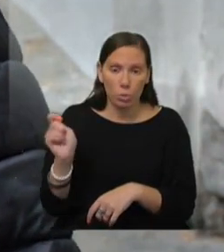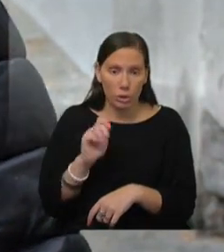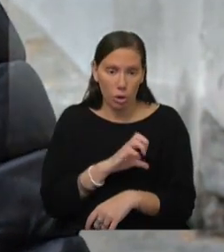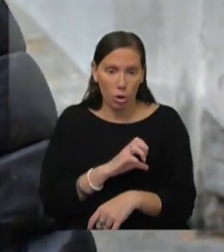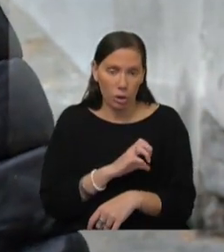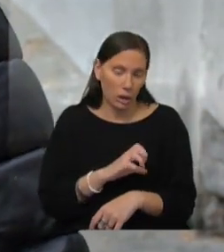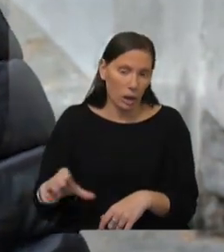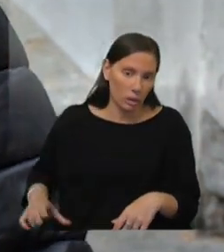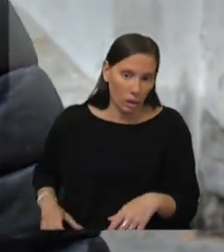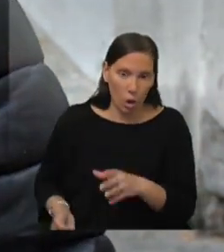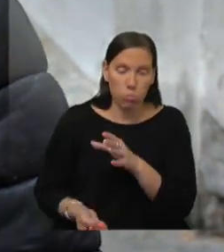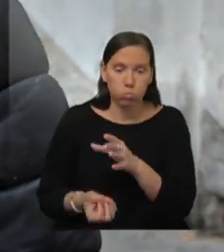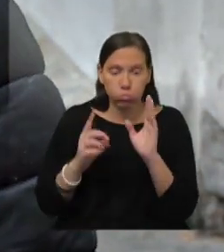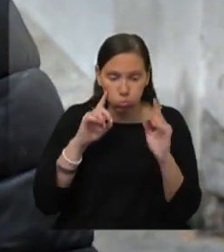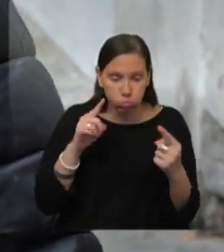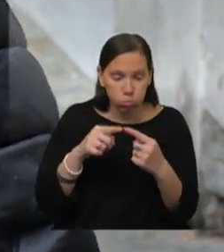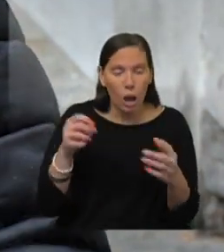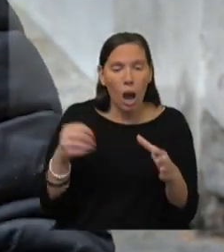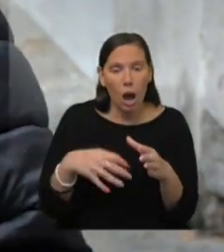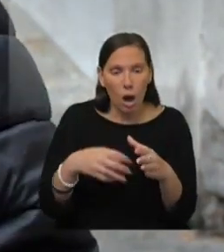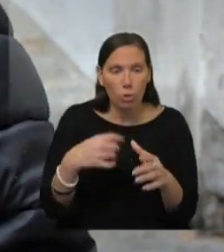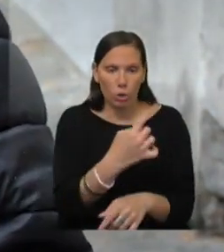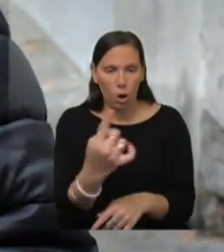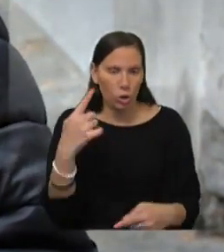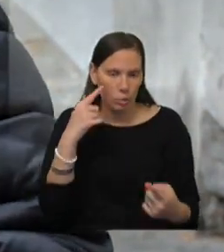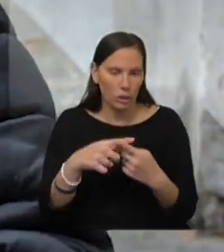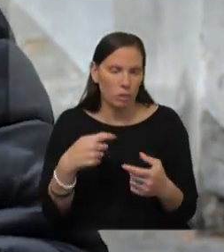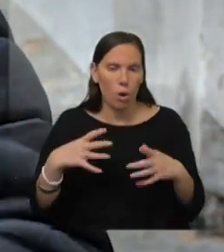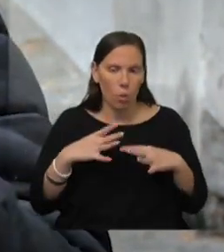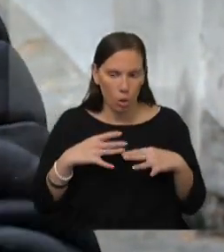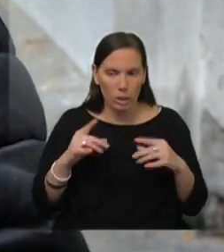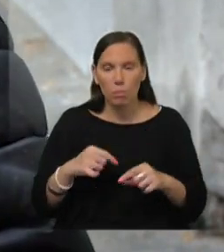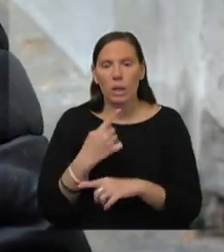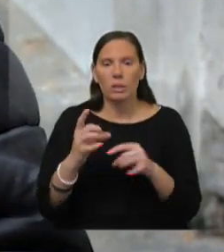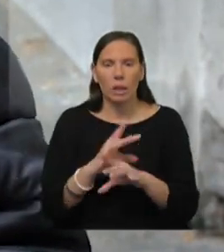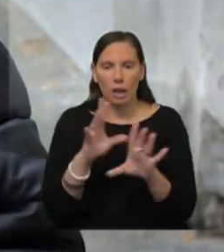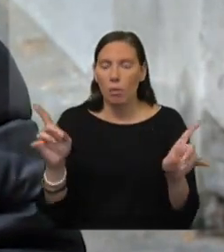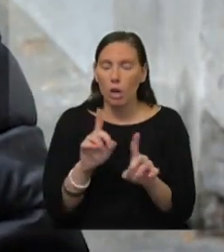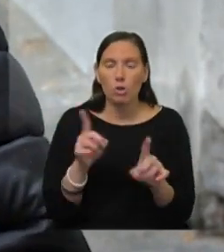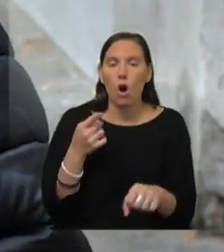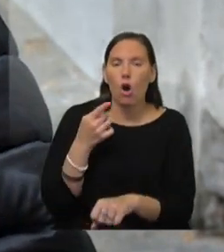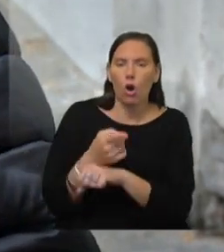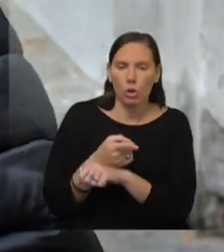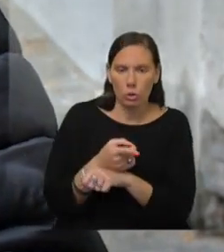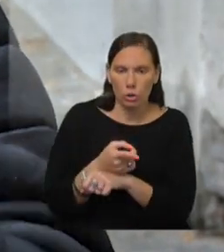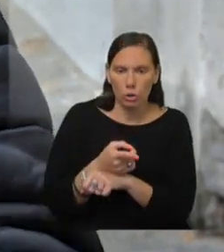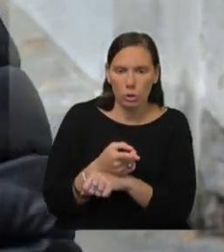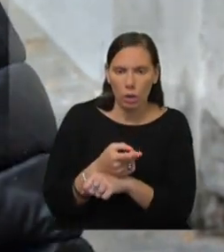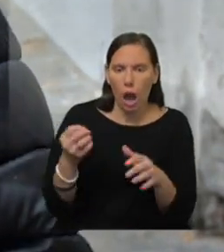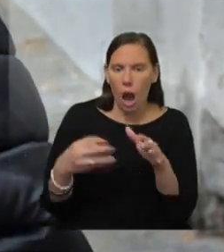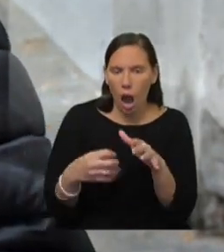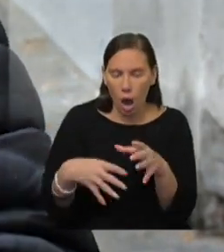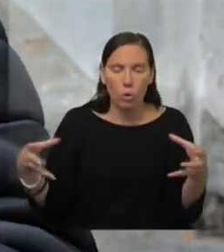prohibido el ahorro individual con fines previsionales y después aclara que es sin perjuicio de lo que sean ahorros